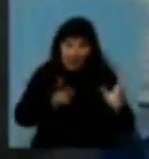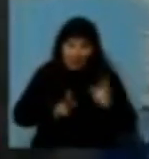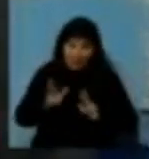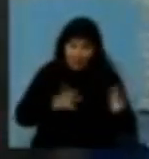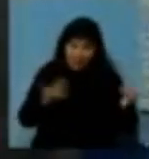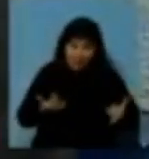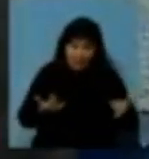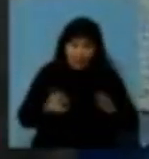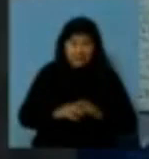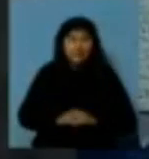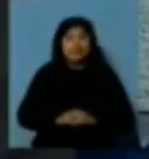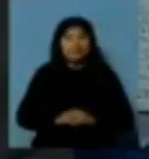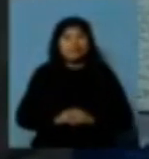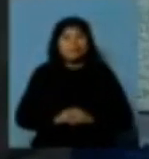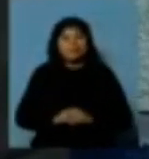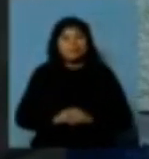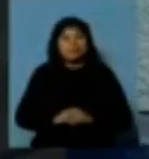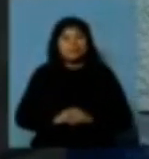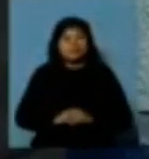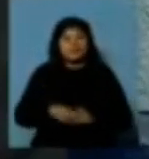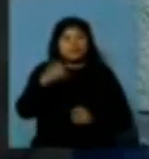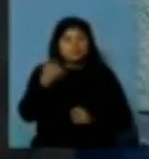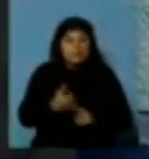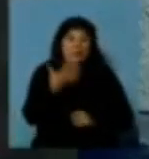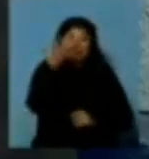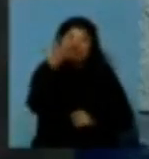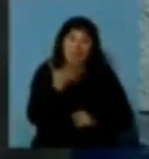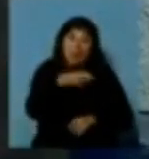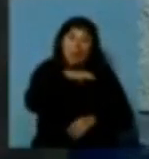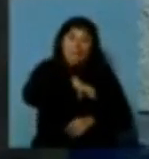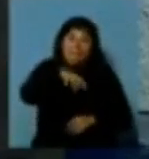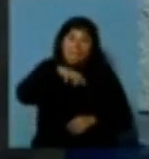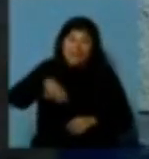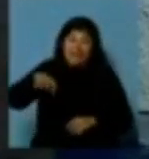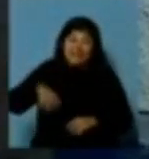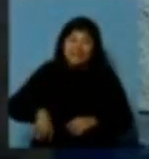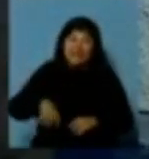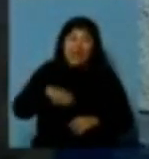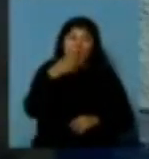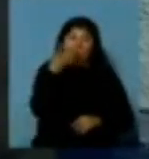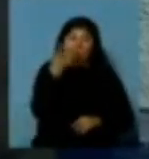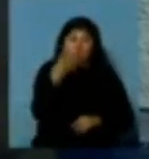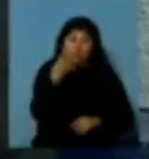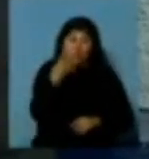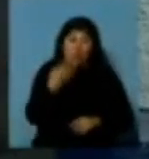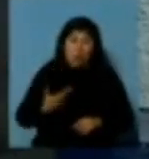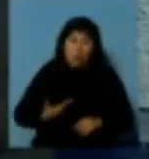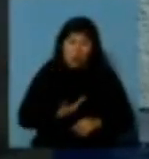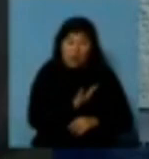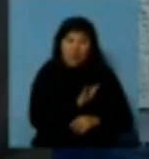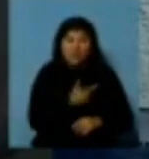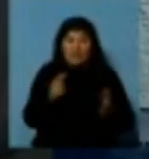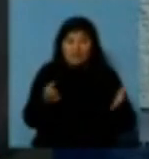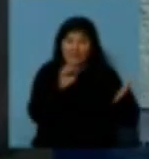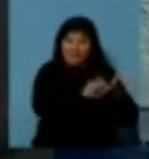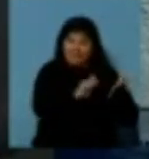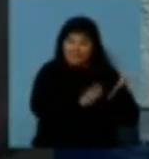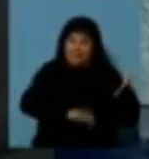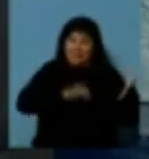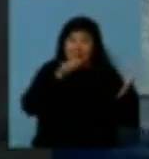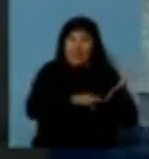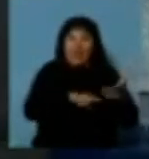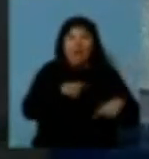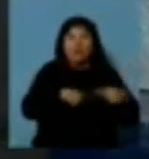este momento tenemos a cinco empresas con cuatro empresarios que están en el proceso preventivo de crisis, ¿sí? Es